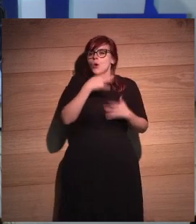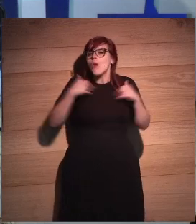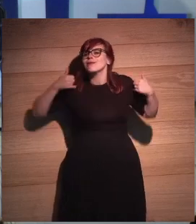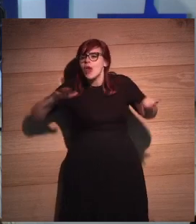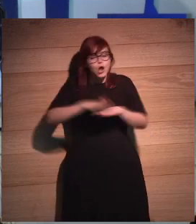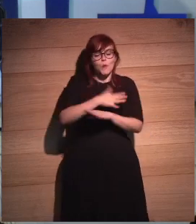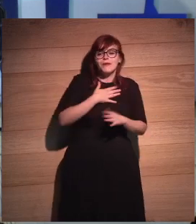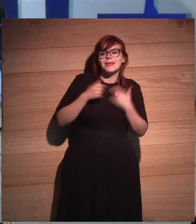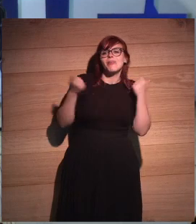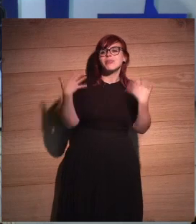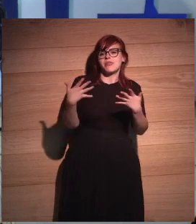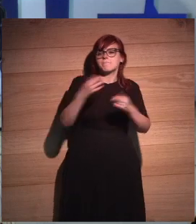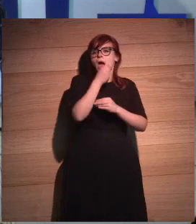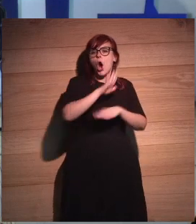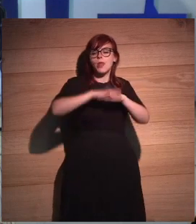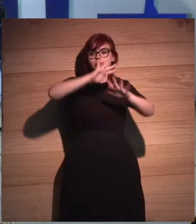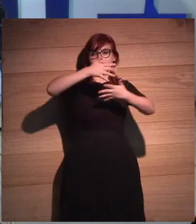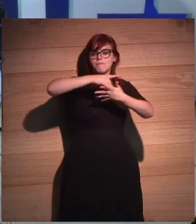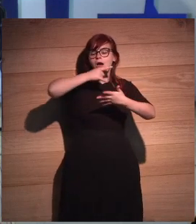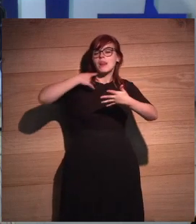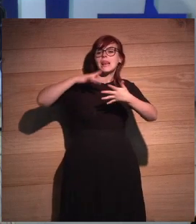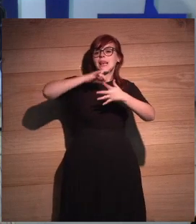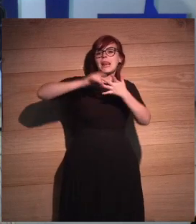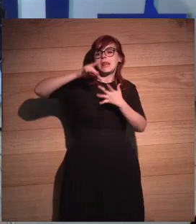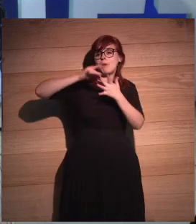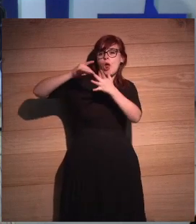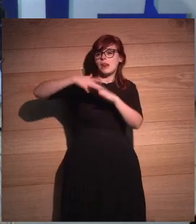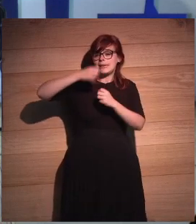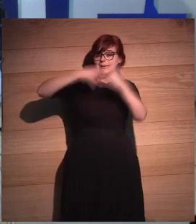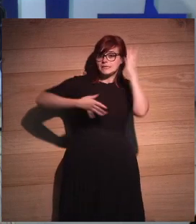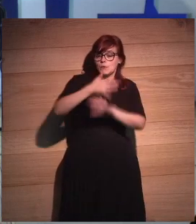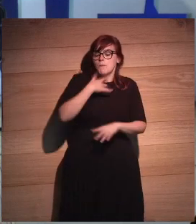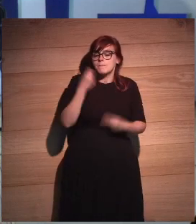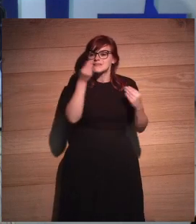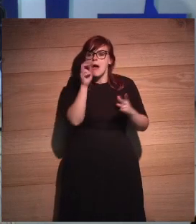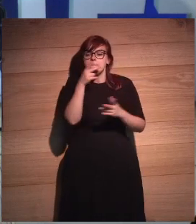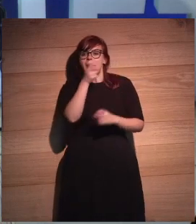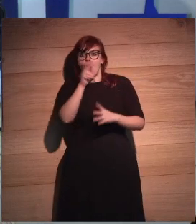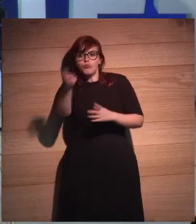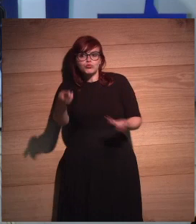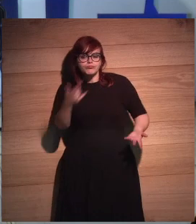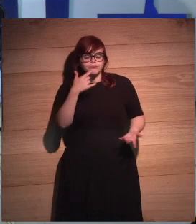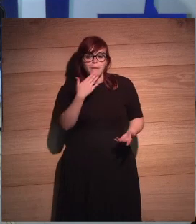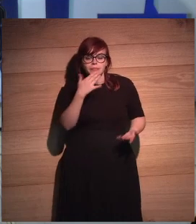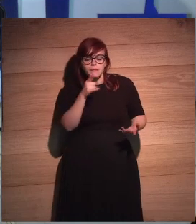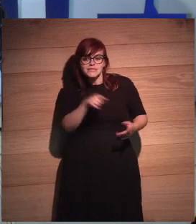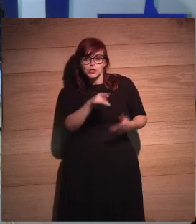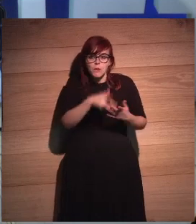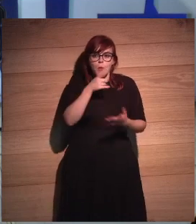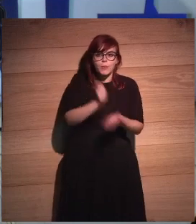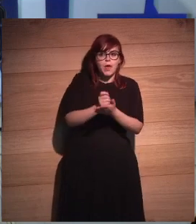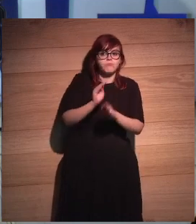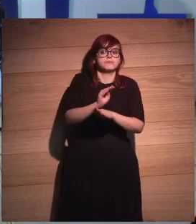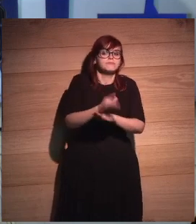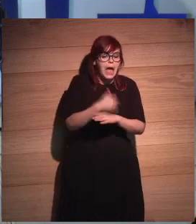ir a uno de los 10 mejores bares de Oviedo. Y son siempre los mismos. Sí. Y tú nunca piensas, esto igual, yo qué sé, pues igual lo paga alguien,